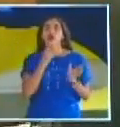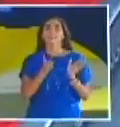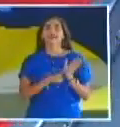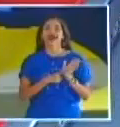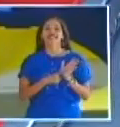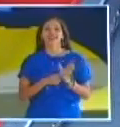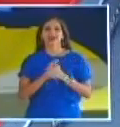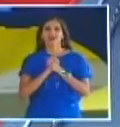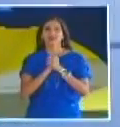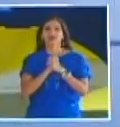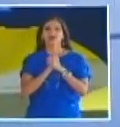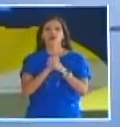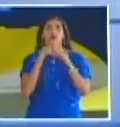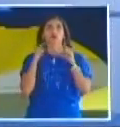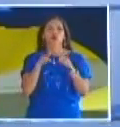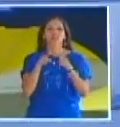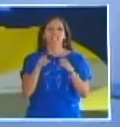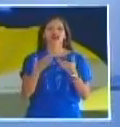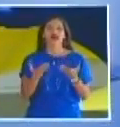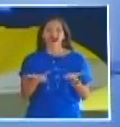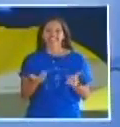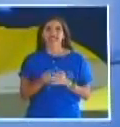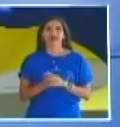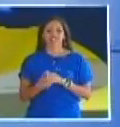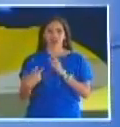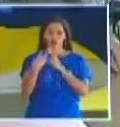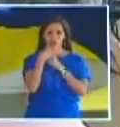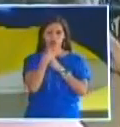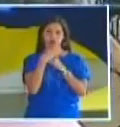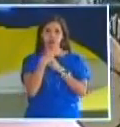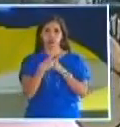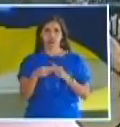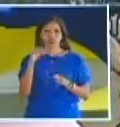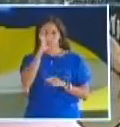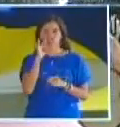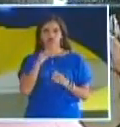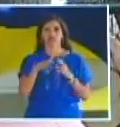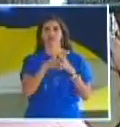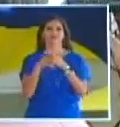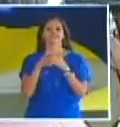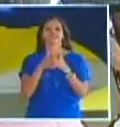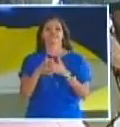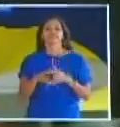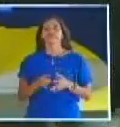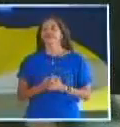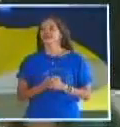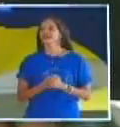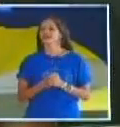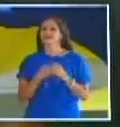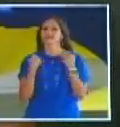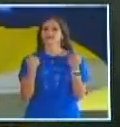se solidariza con usted ante esta agresión infame del gobierno de los Estados Unidos.